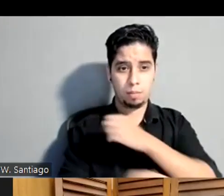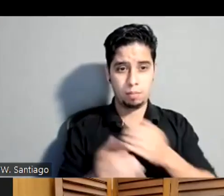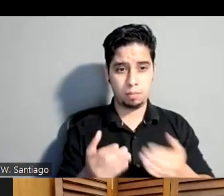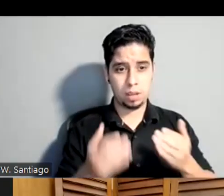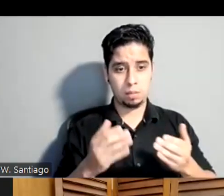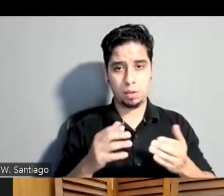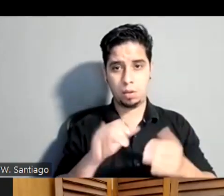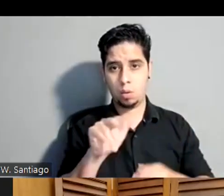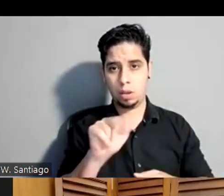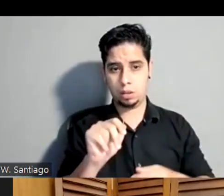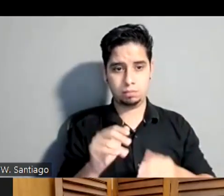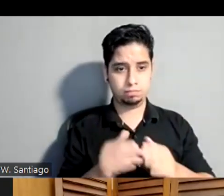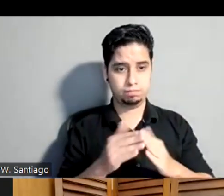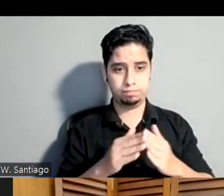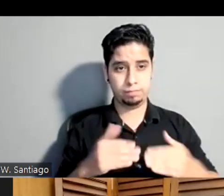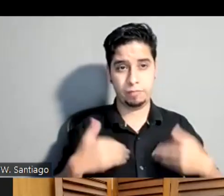tan feliz.